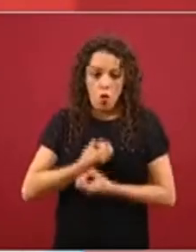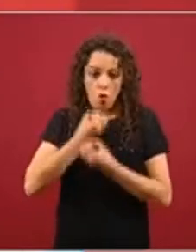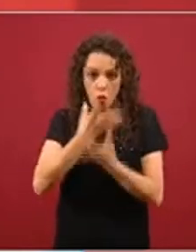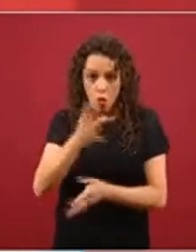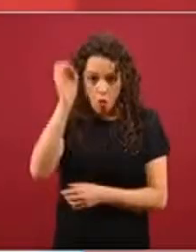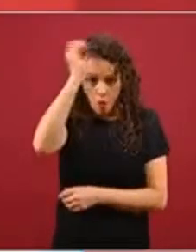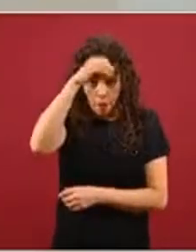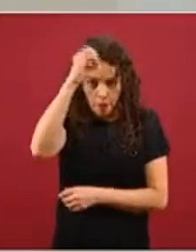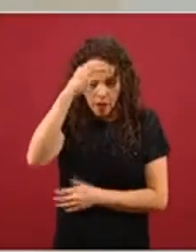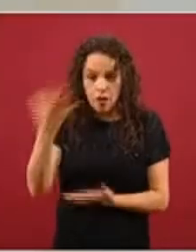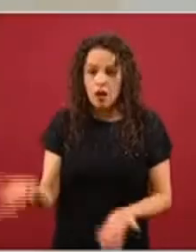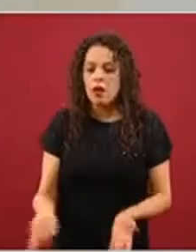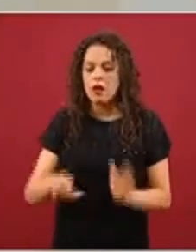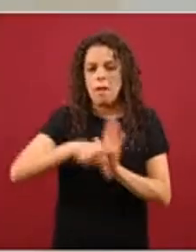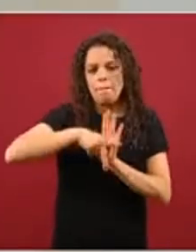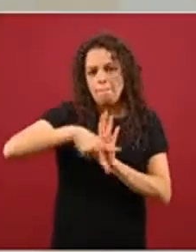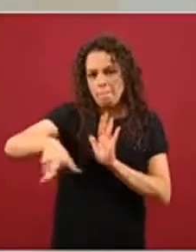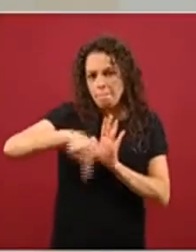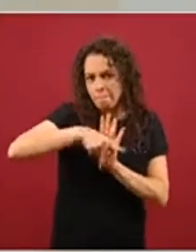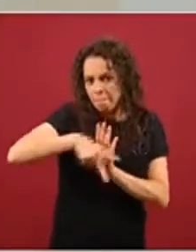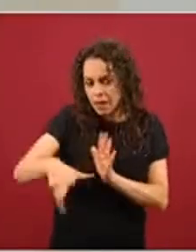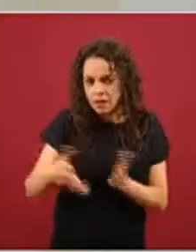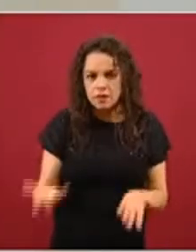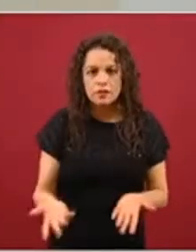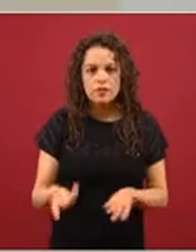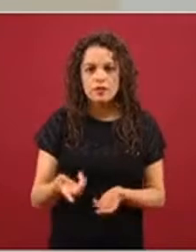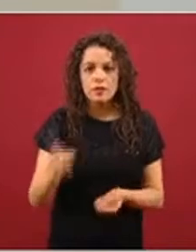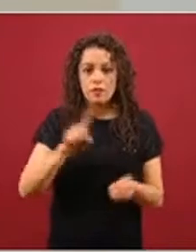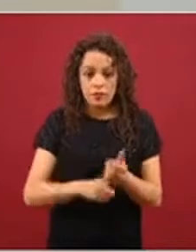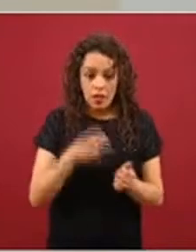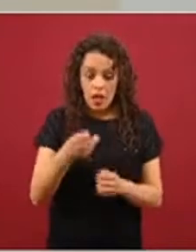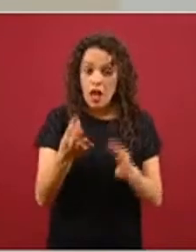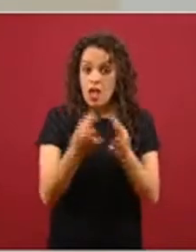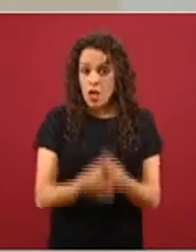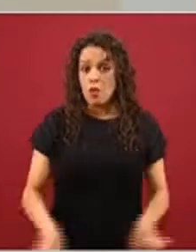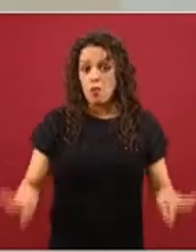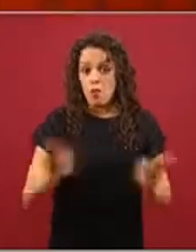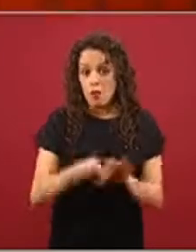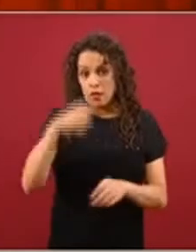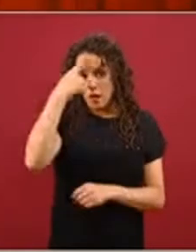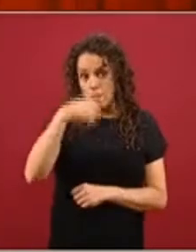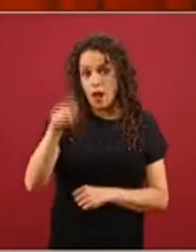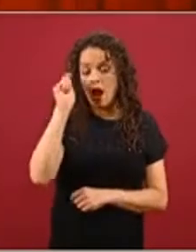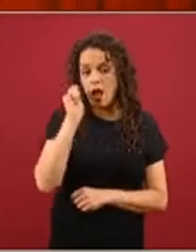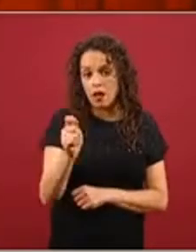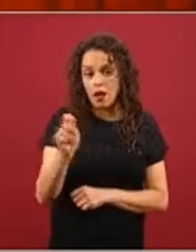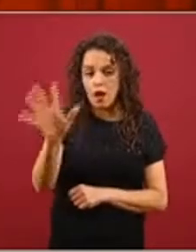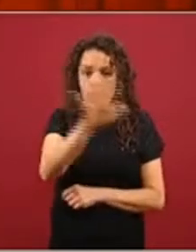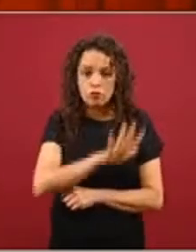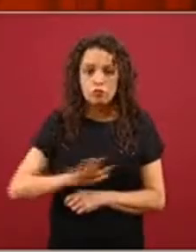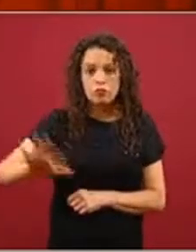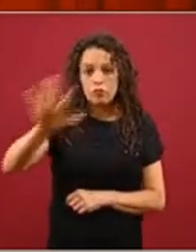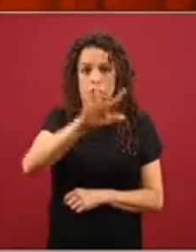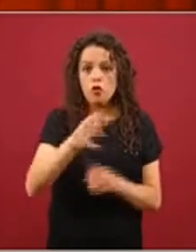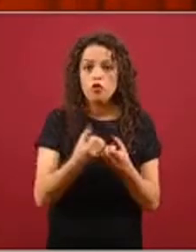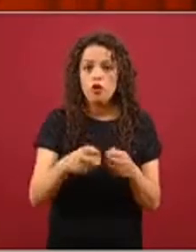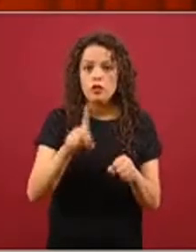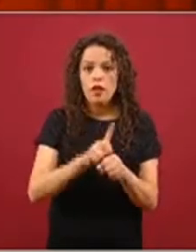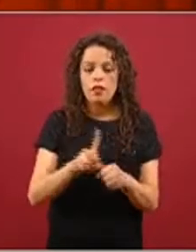nos parece que son elementos fundamentales de una sociedad plural, democrática, que siempre